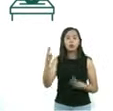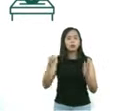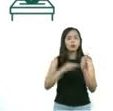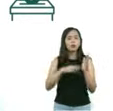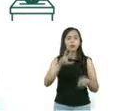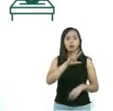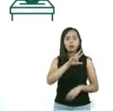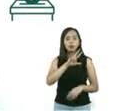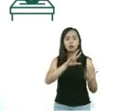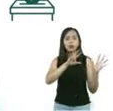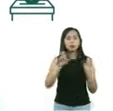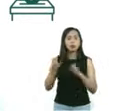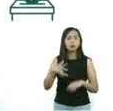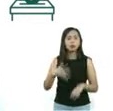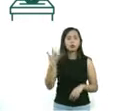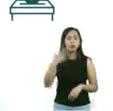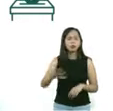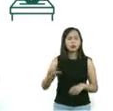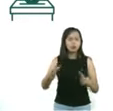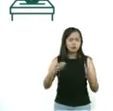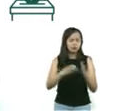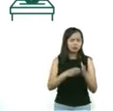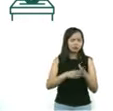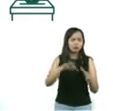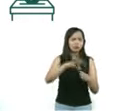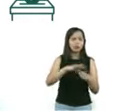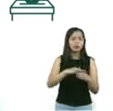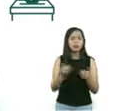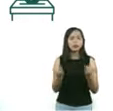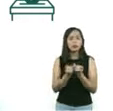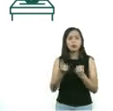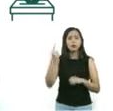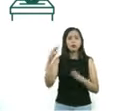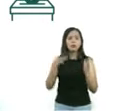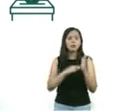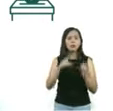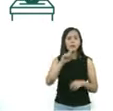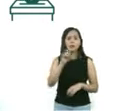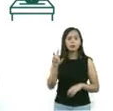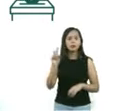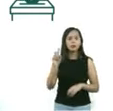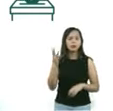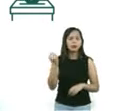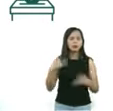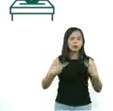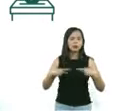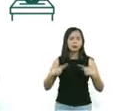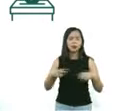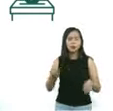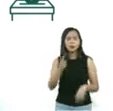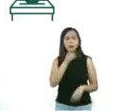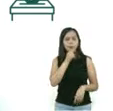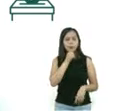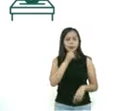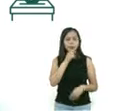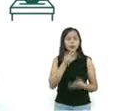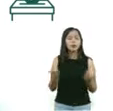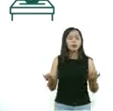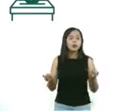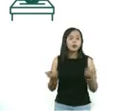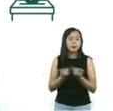4.810 casillas y van a estar 1.139 oficiales de la Subsecretaría de Control de Tránsito y